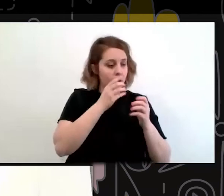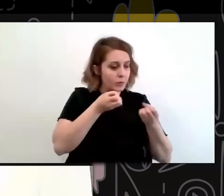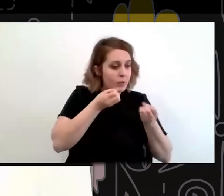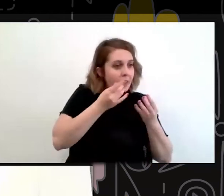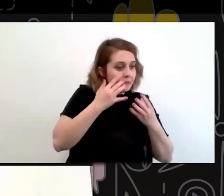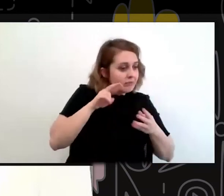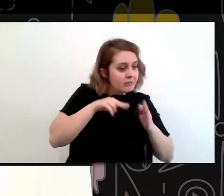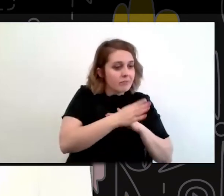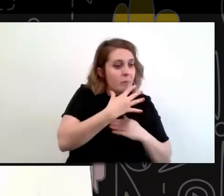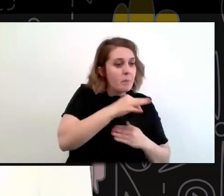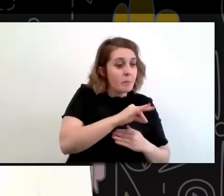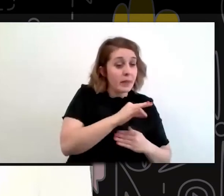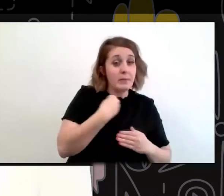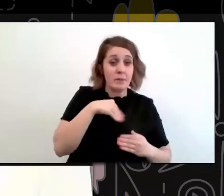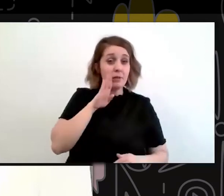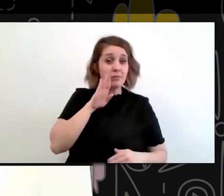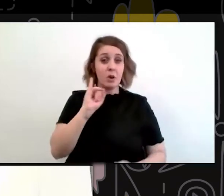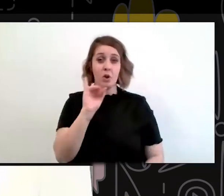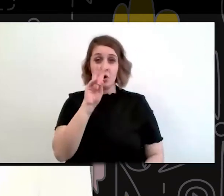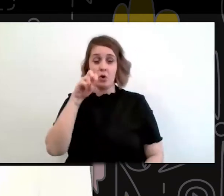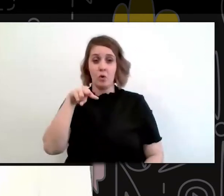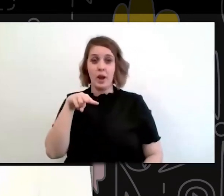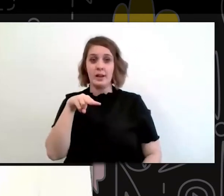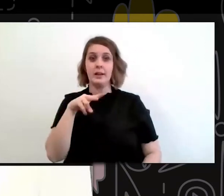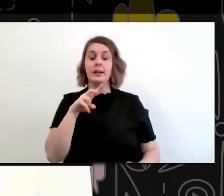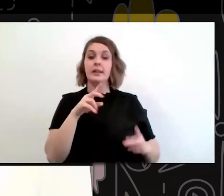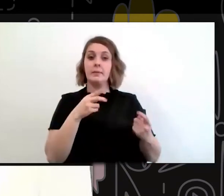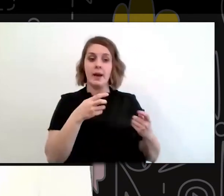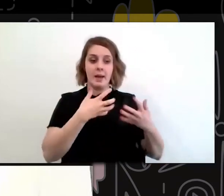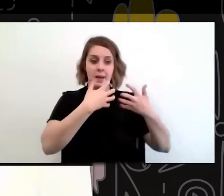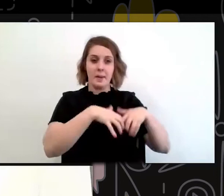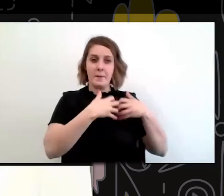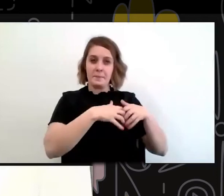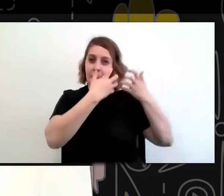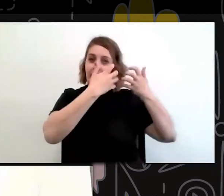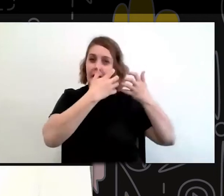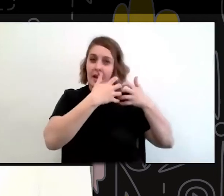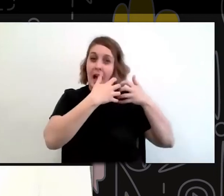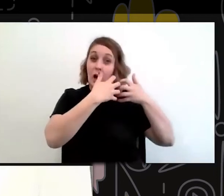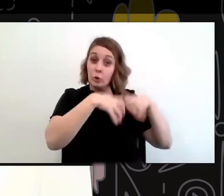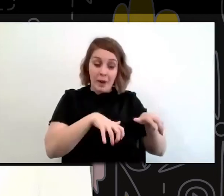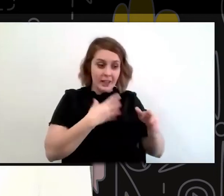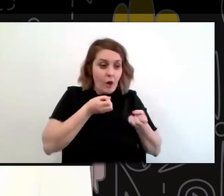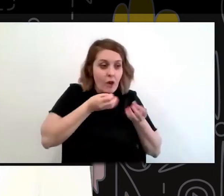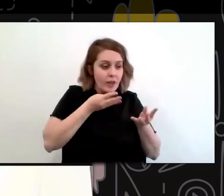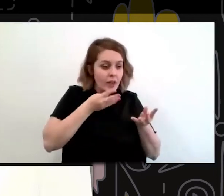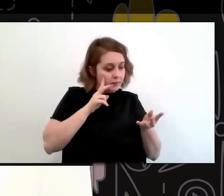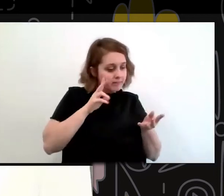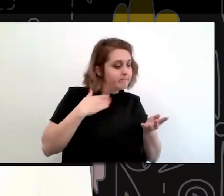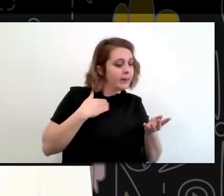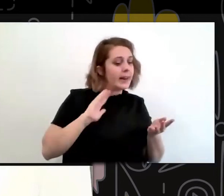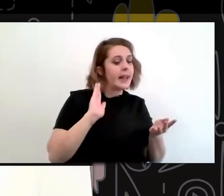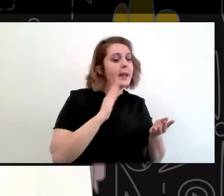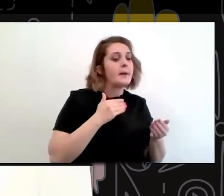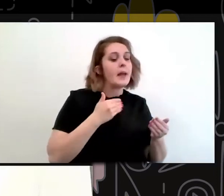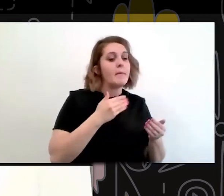has dicho, Juan Francisco, la monitorización lo que nos permite es ver el impacto que va a tener dentro